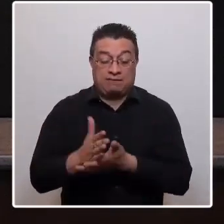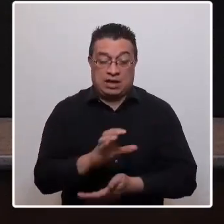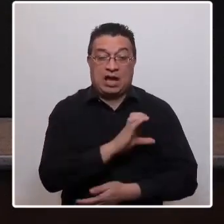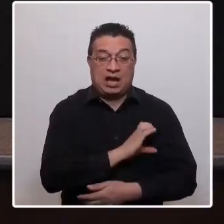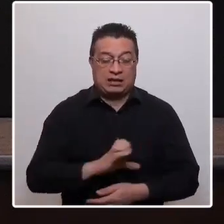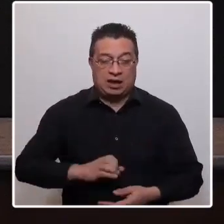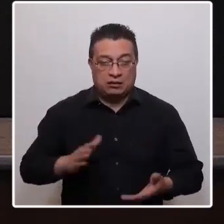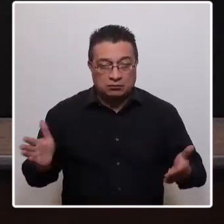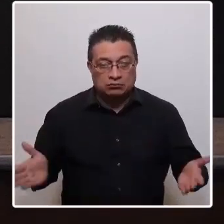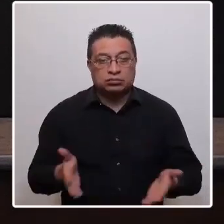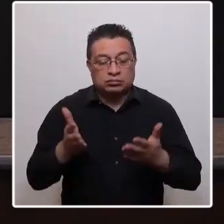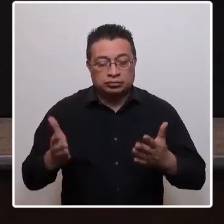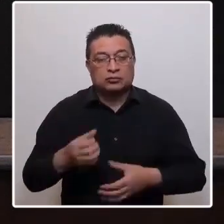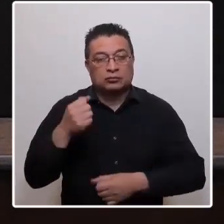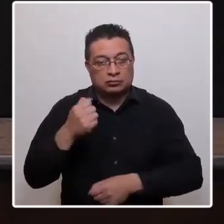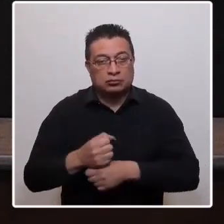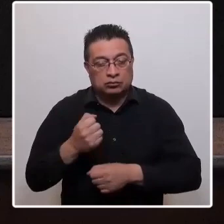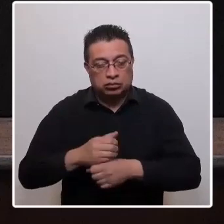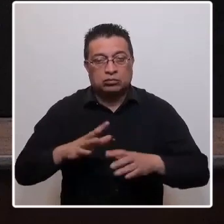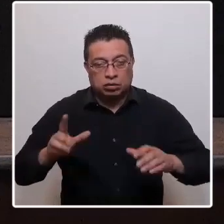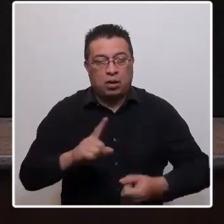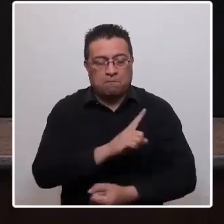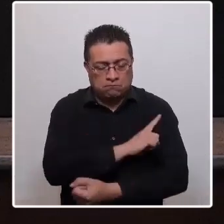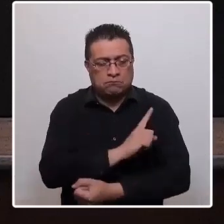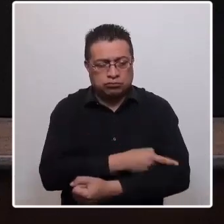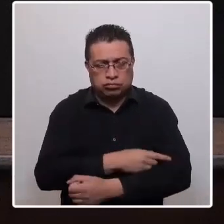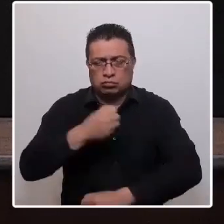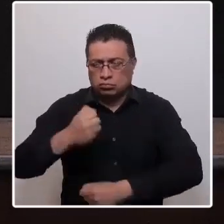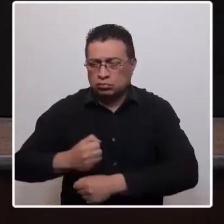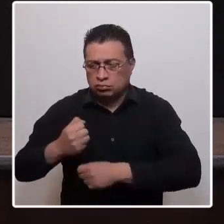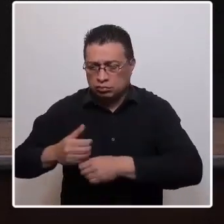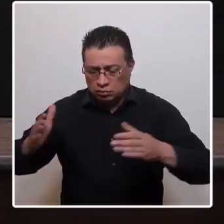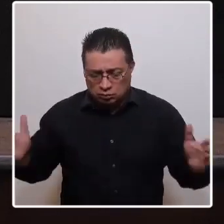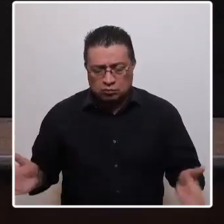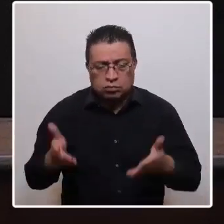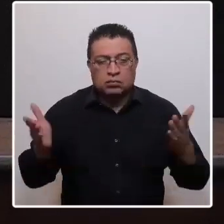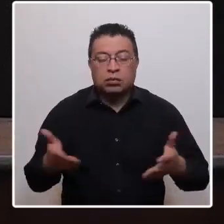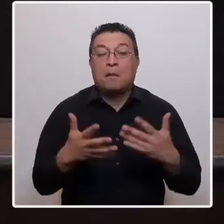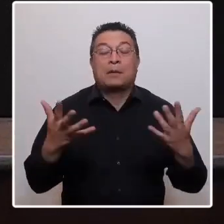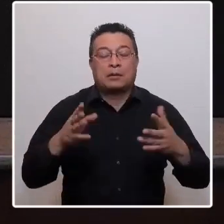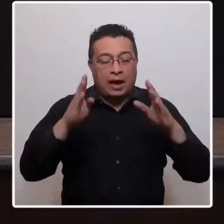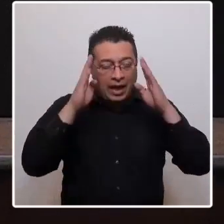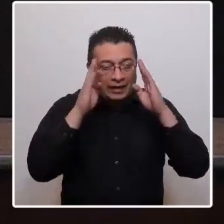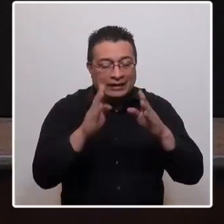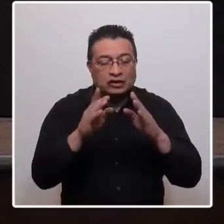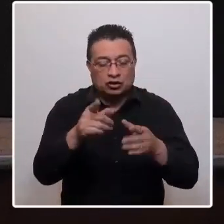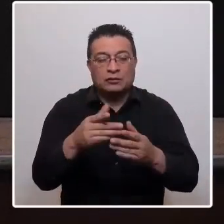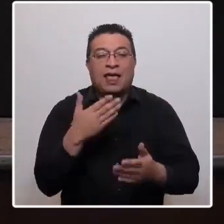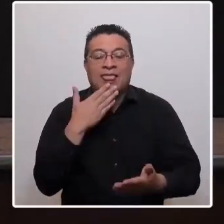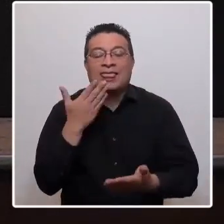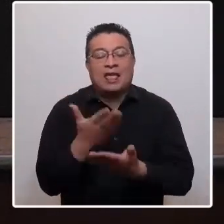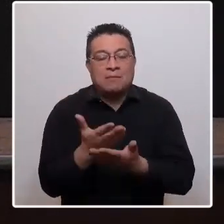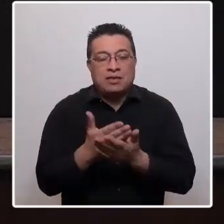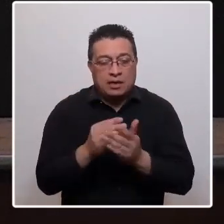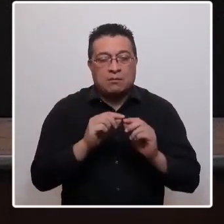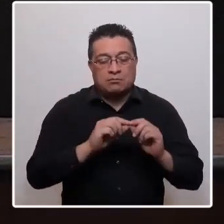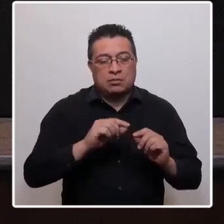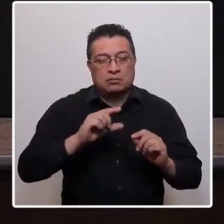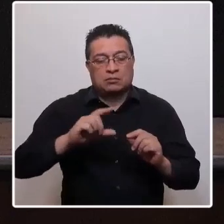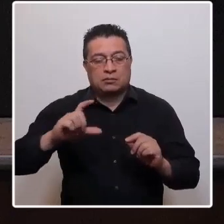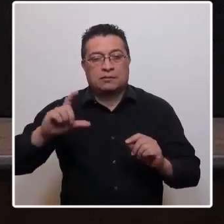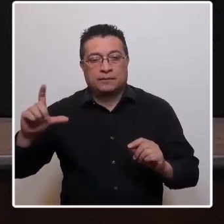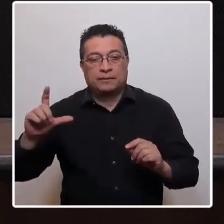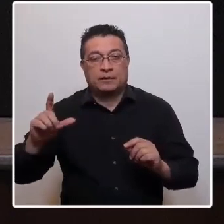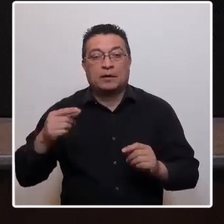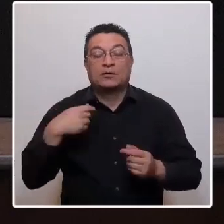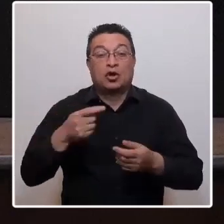la ocupación de nuestras potencialidades productivas para atender esa demanda creciente, importar